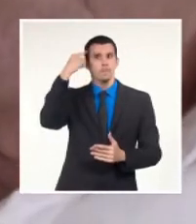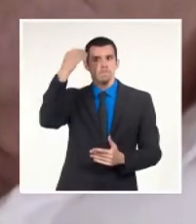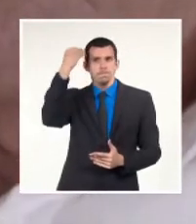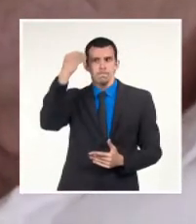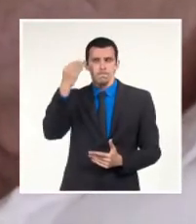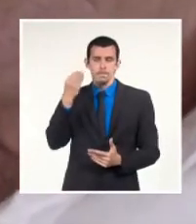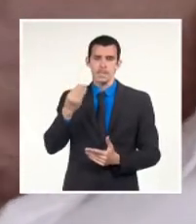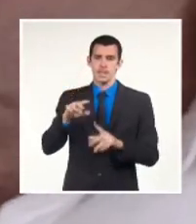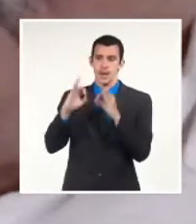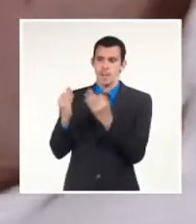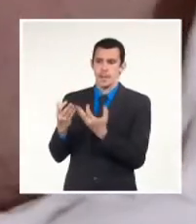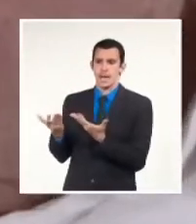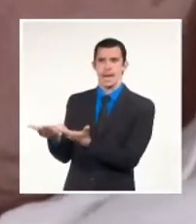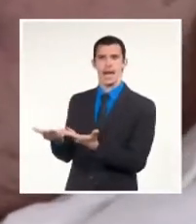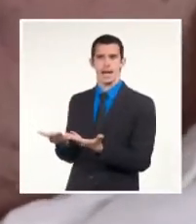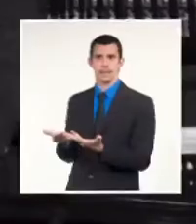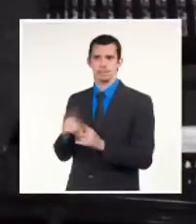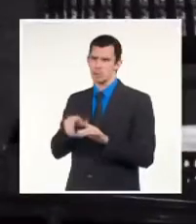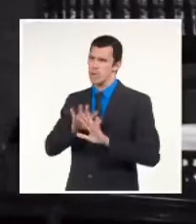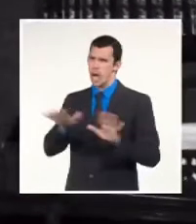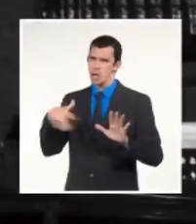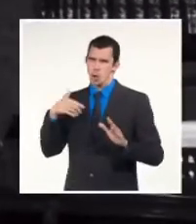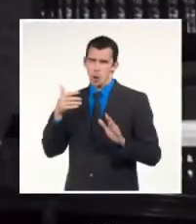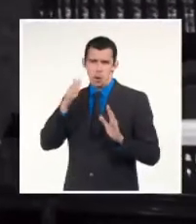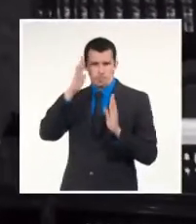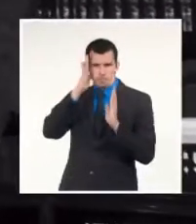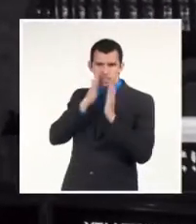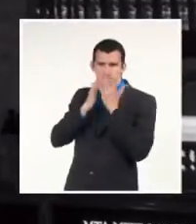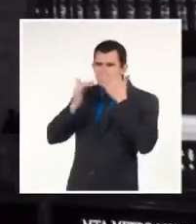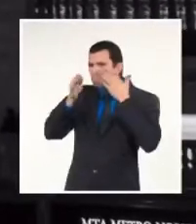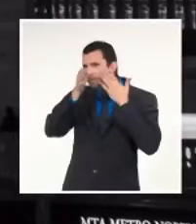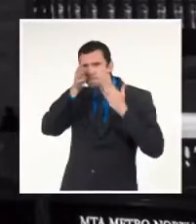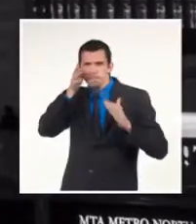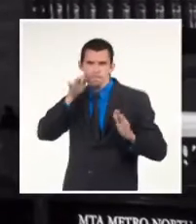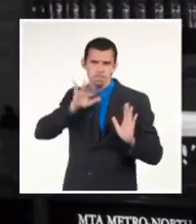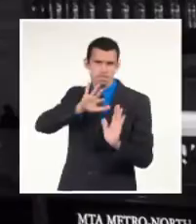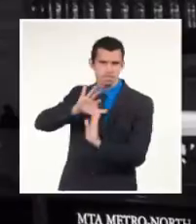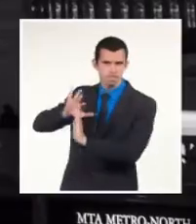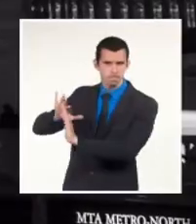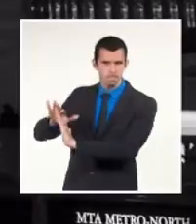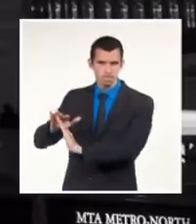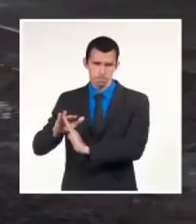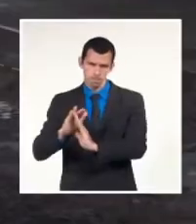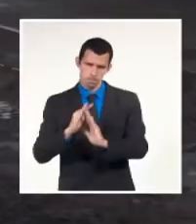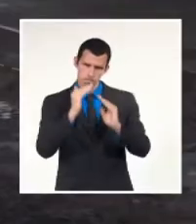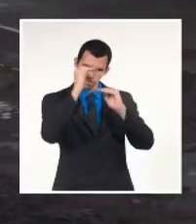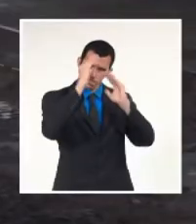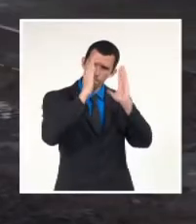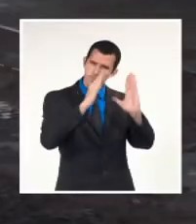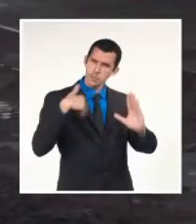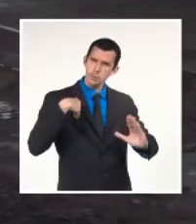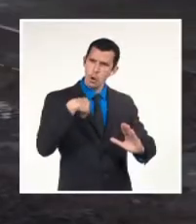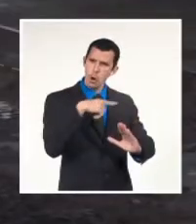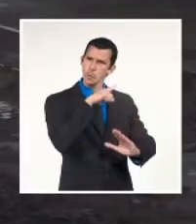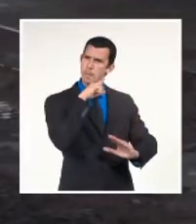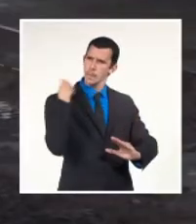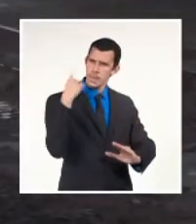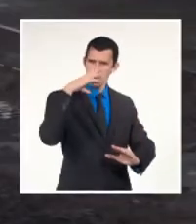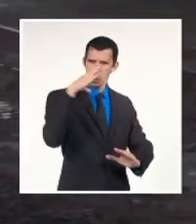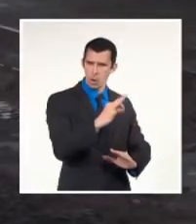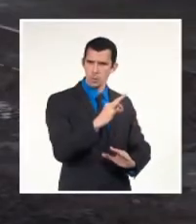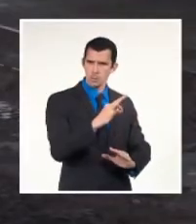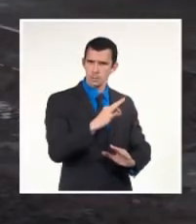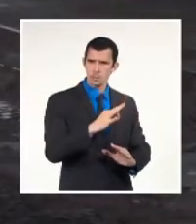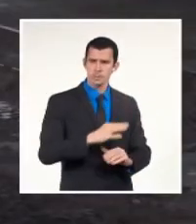me enfoqué en que no fracasáramos. Nos encontramos en la estación de tren. Allí nos despedimos